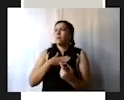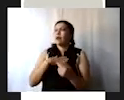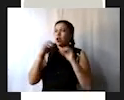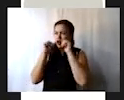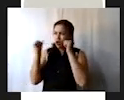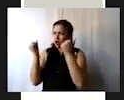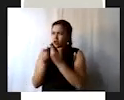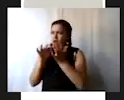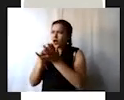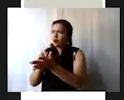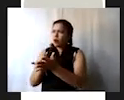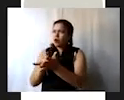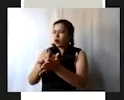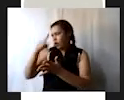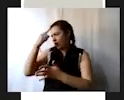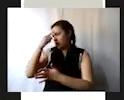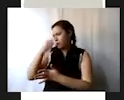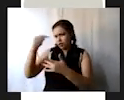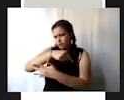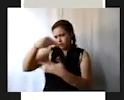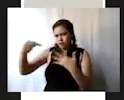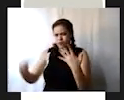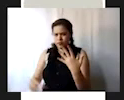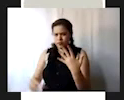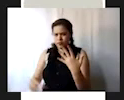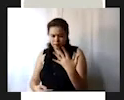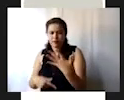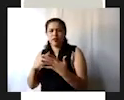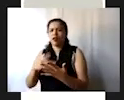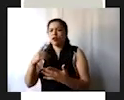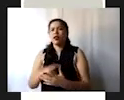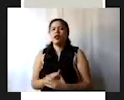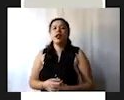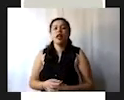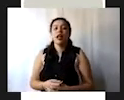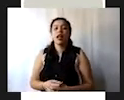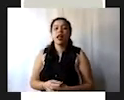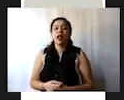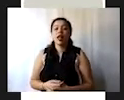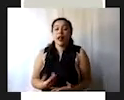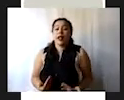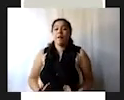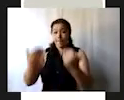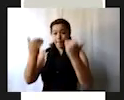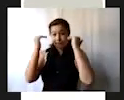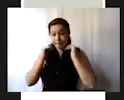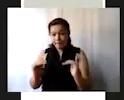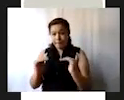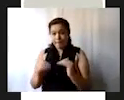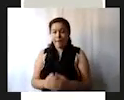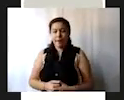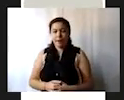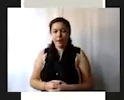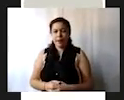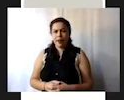está contribuyendo en estas acciones puntuales de las metas. Después, si bien